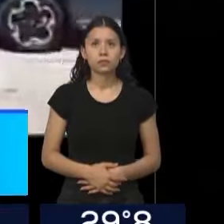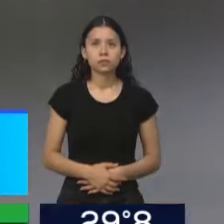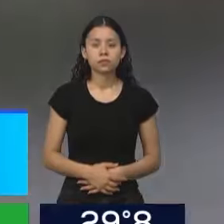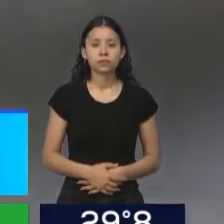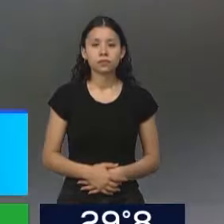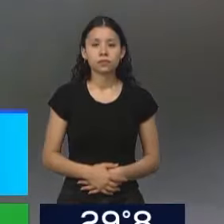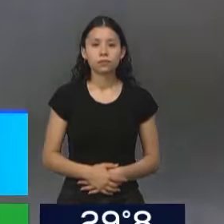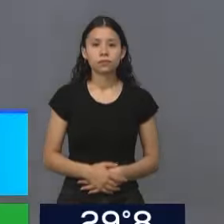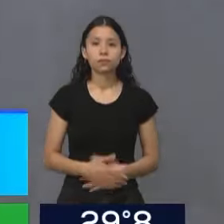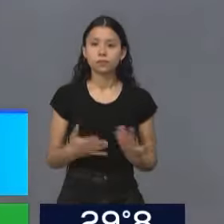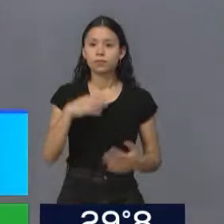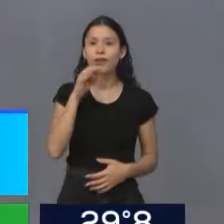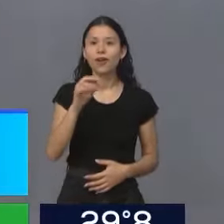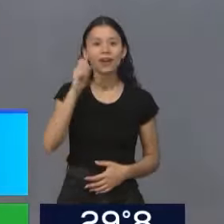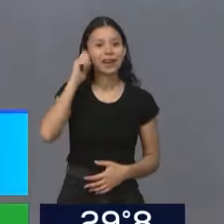Bien, Jorge.